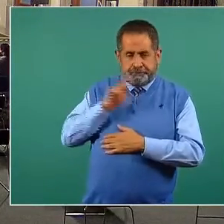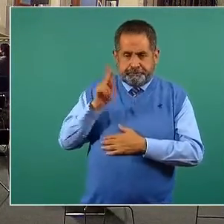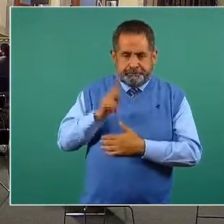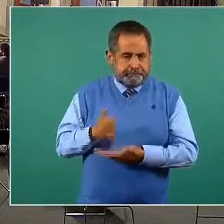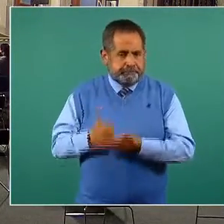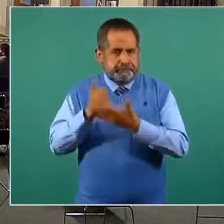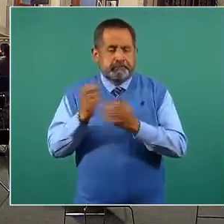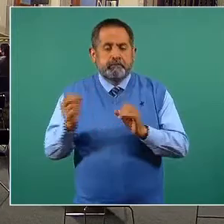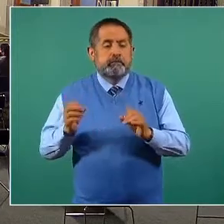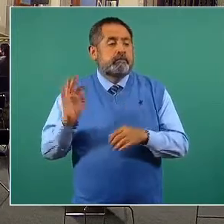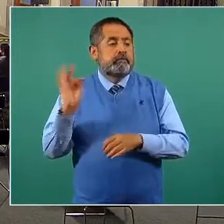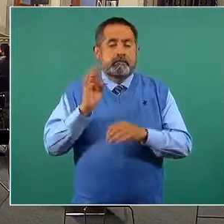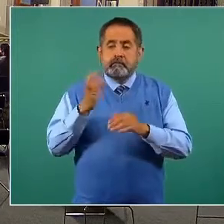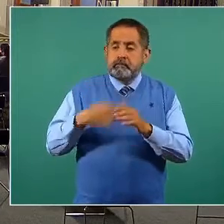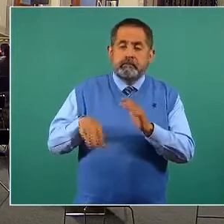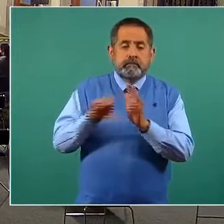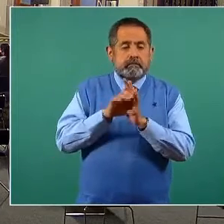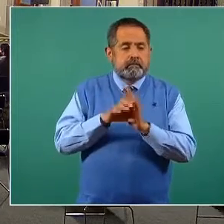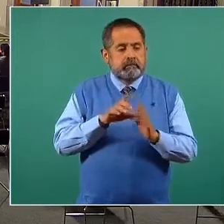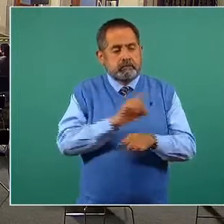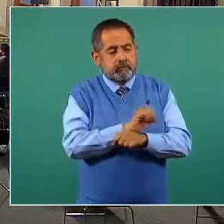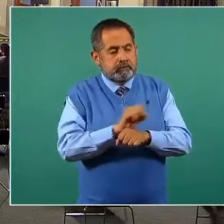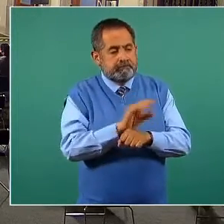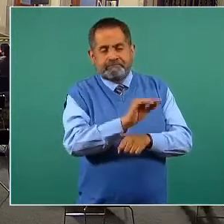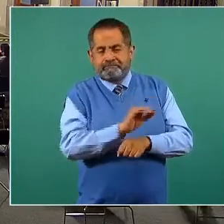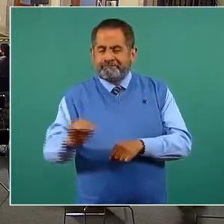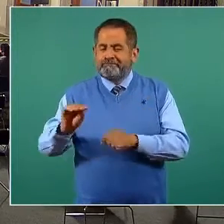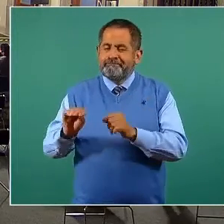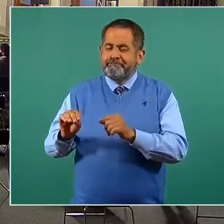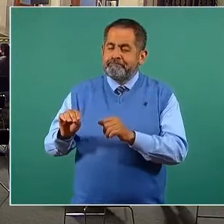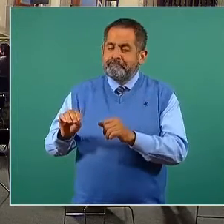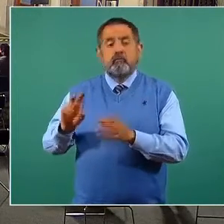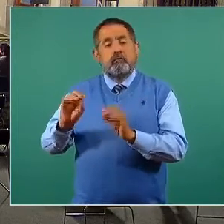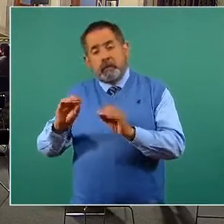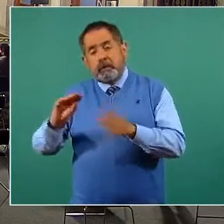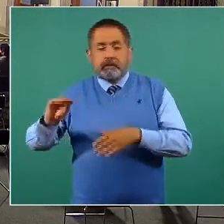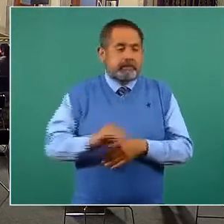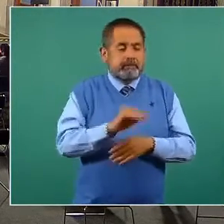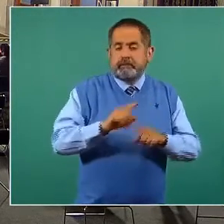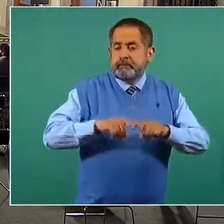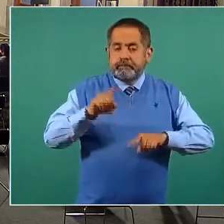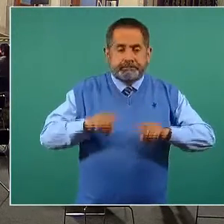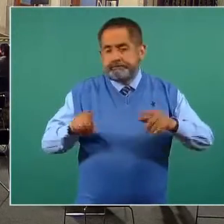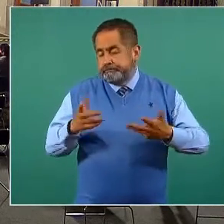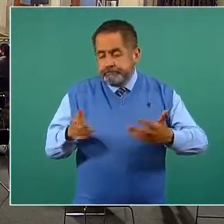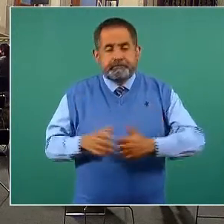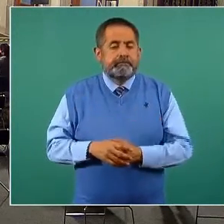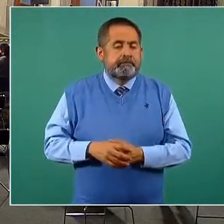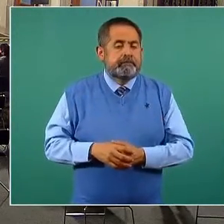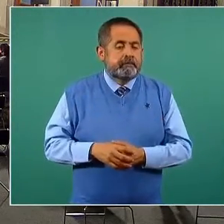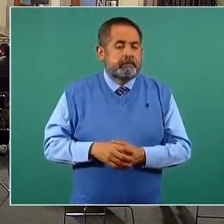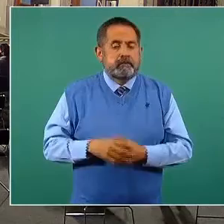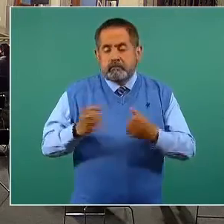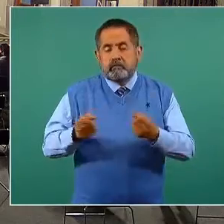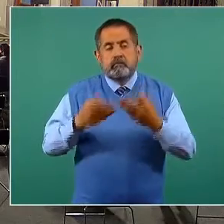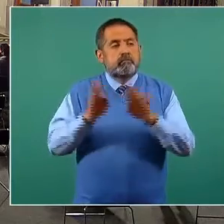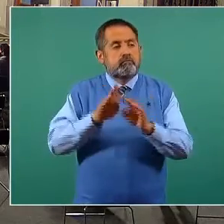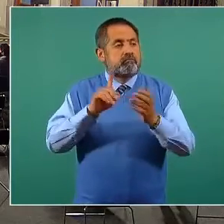su momento de una cama general a una con ventilador. Y entonces esto precisamente también lo que nos está diciendo directamente es cuál es